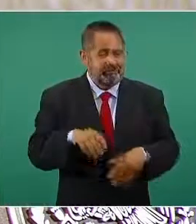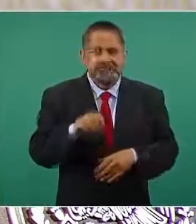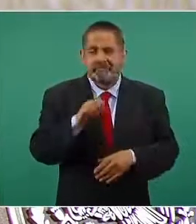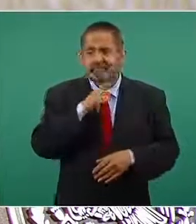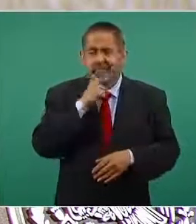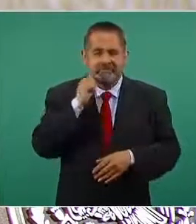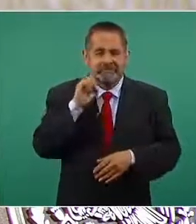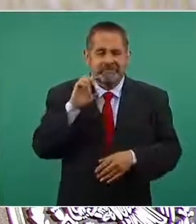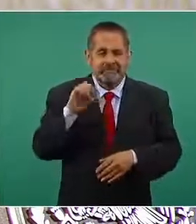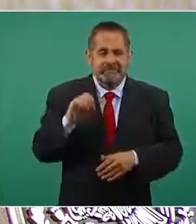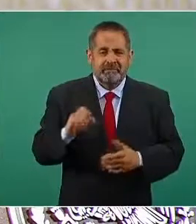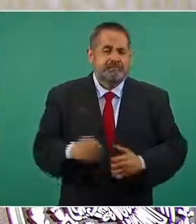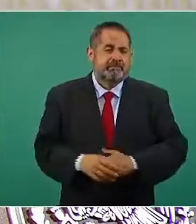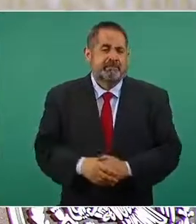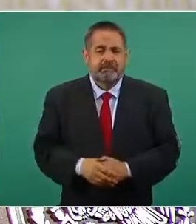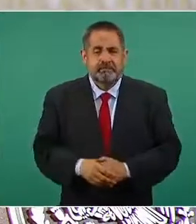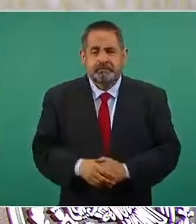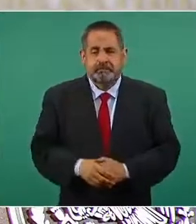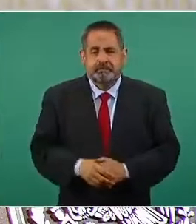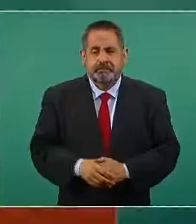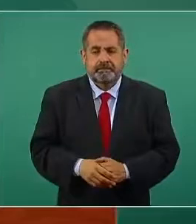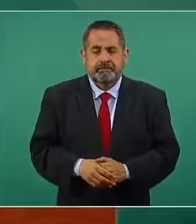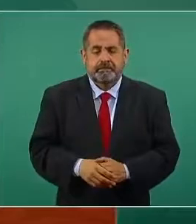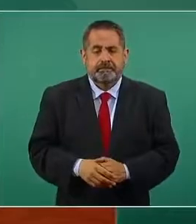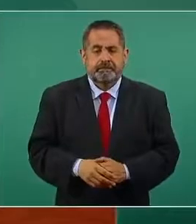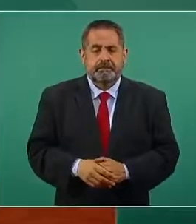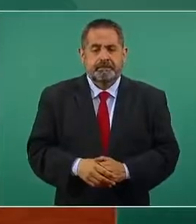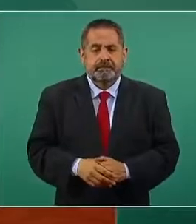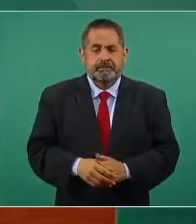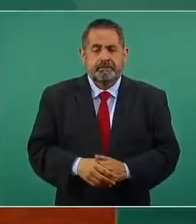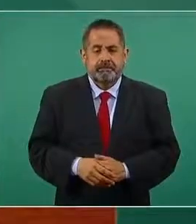secaron. Adelante, por favor.